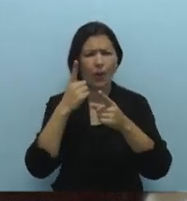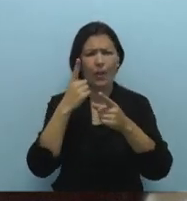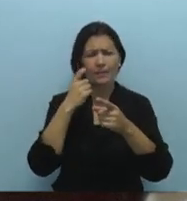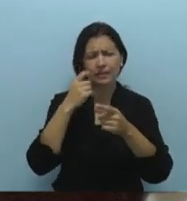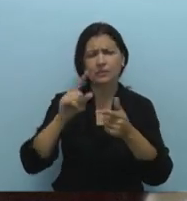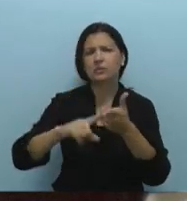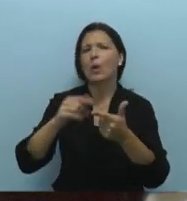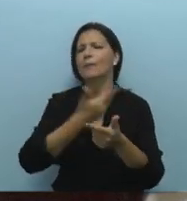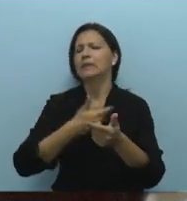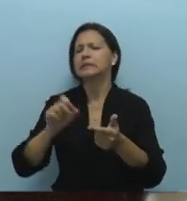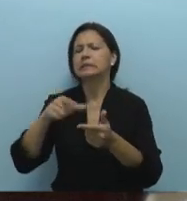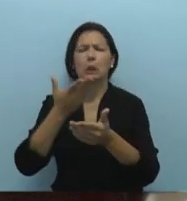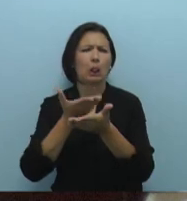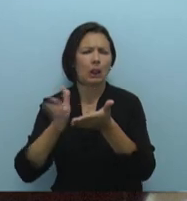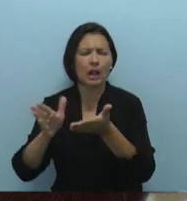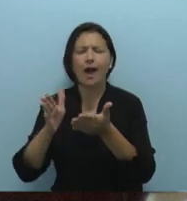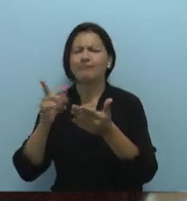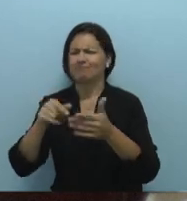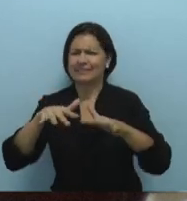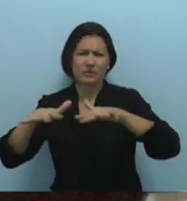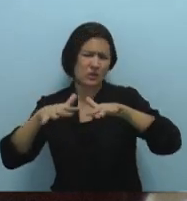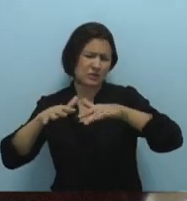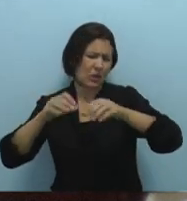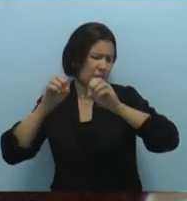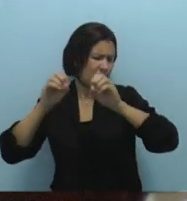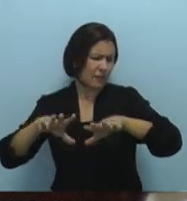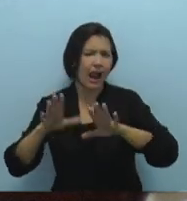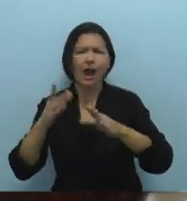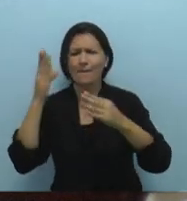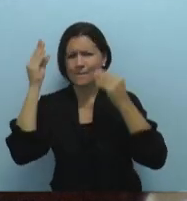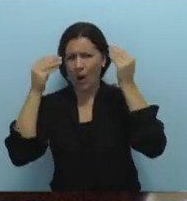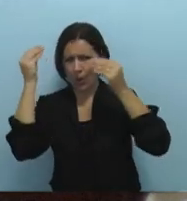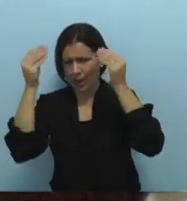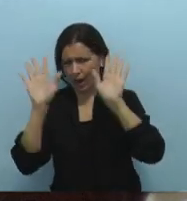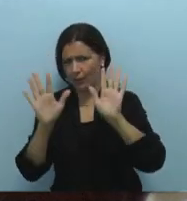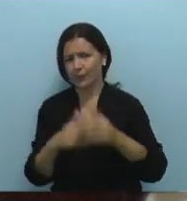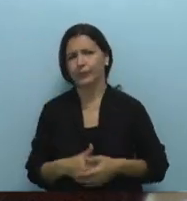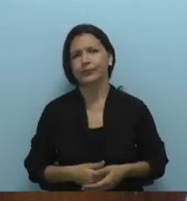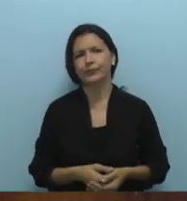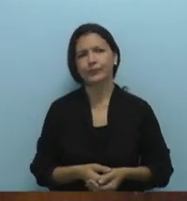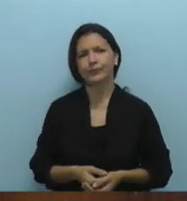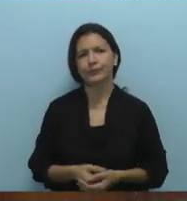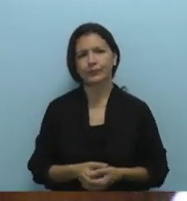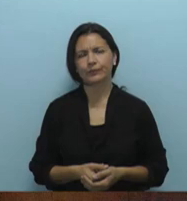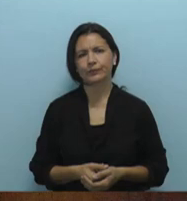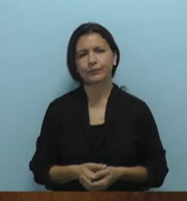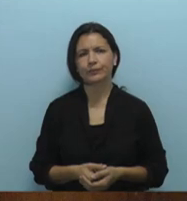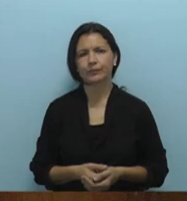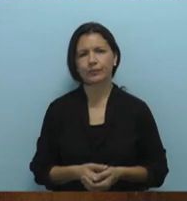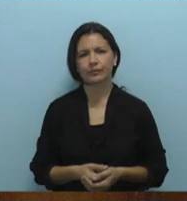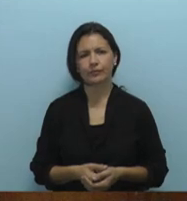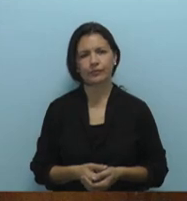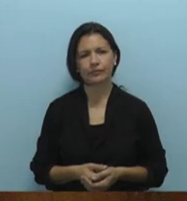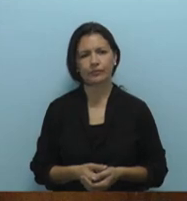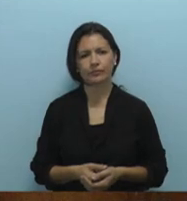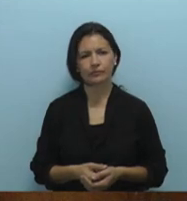Alicia Caballero, el 20 de septiembre de este año, tras 9 meses en el cargo. Gracias. Gracias, diputada. Tiene la palabra el